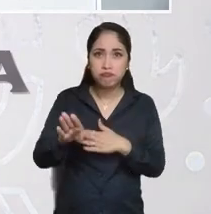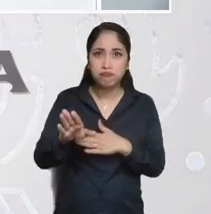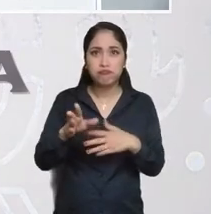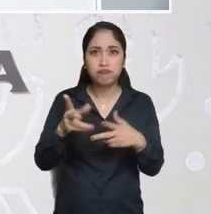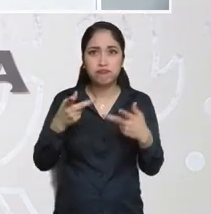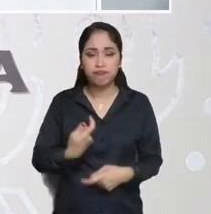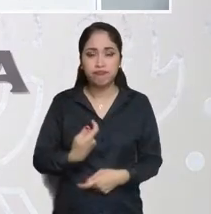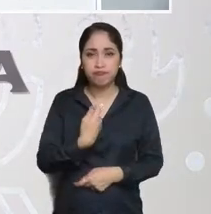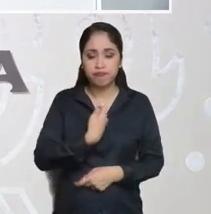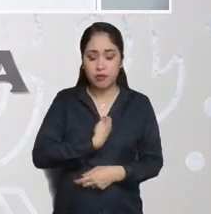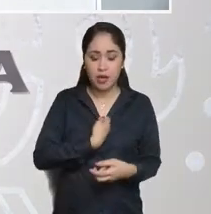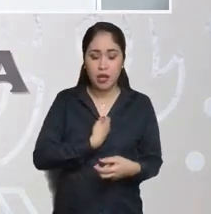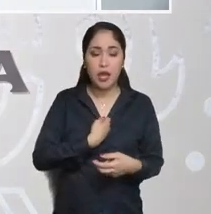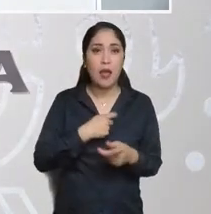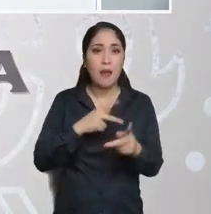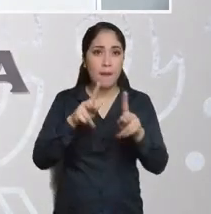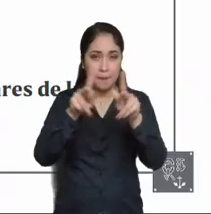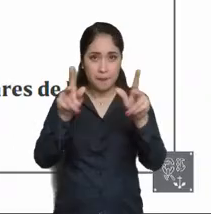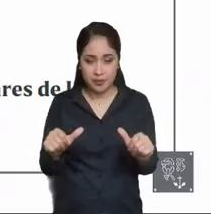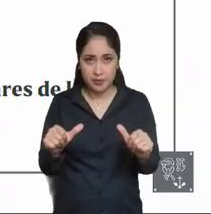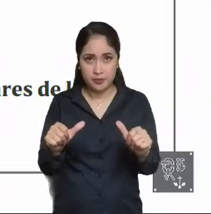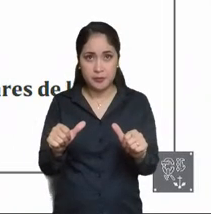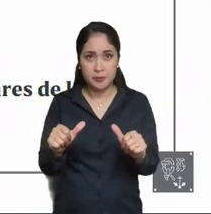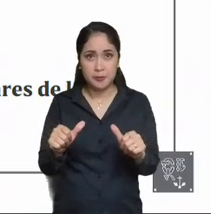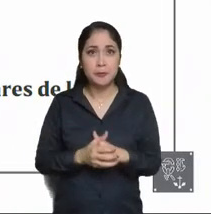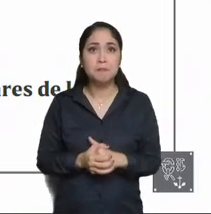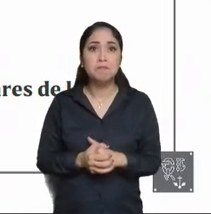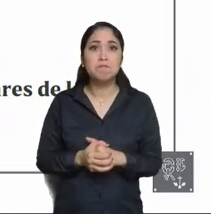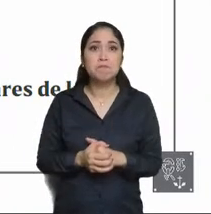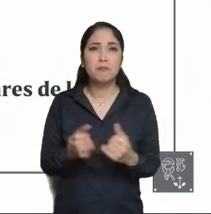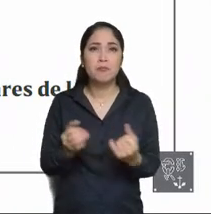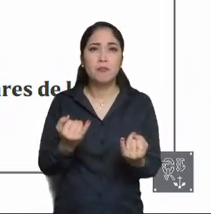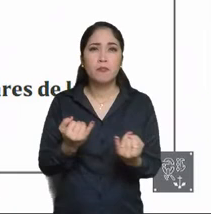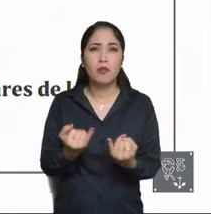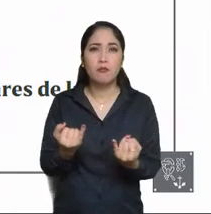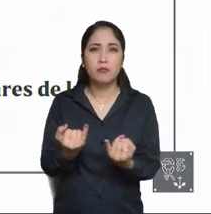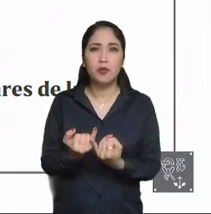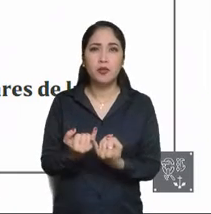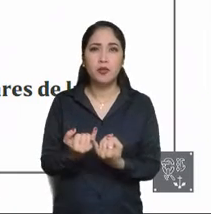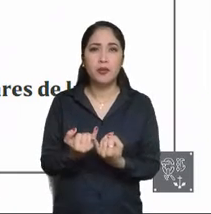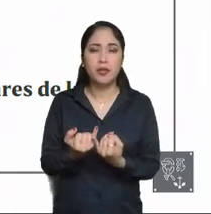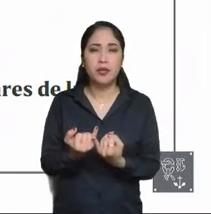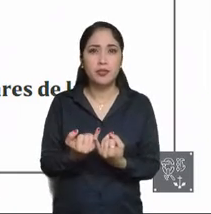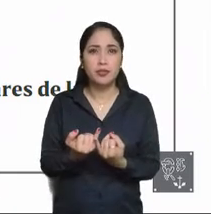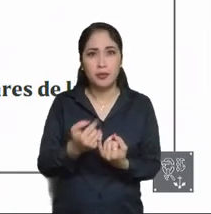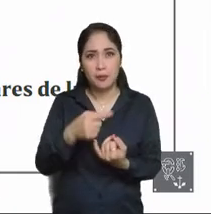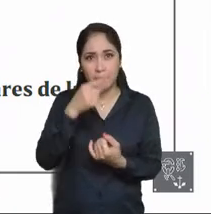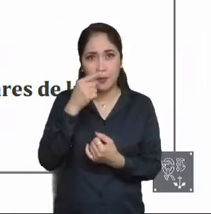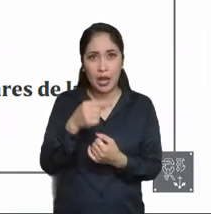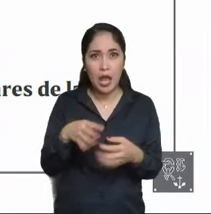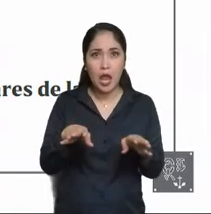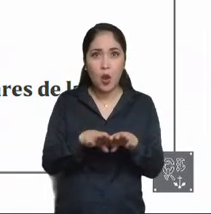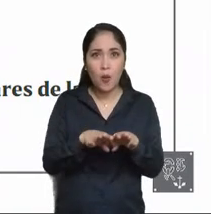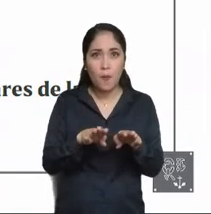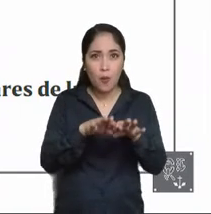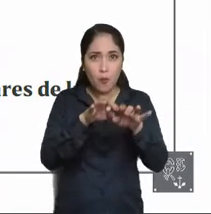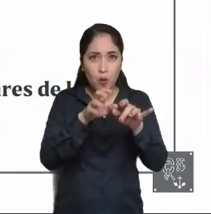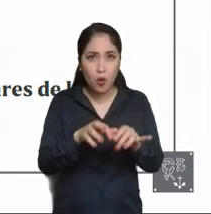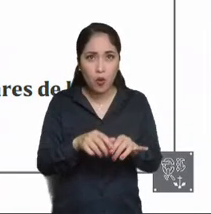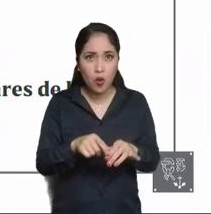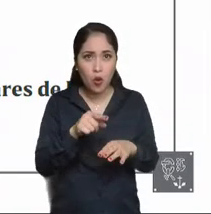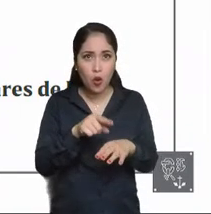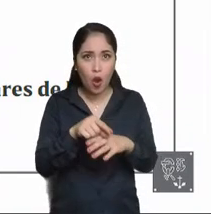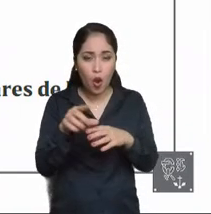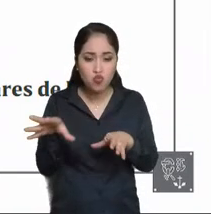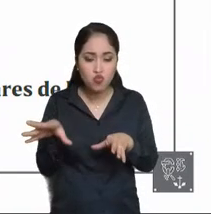la paz. Asimismo, se incluye implementar un proceso de adopción expedito, ágil, simple